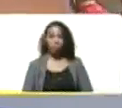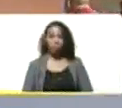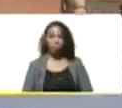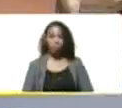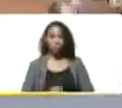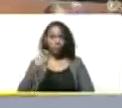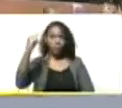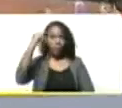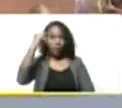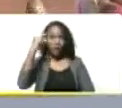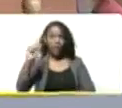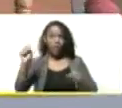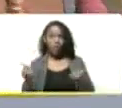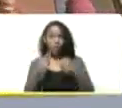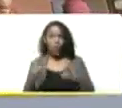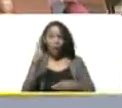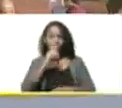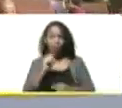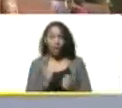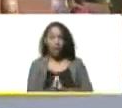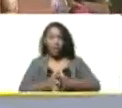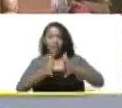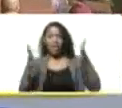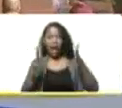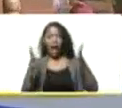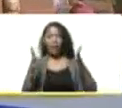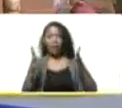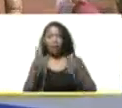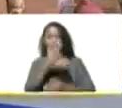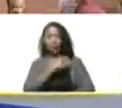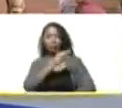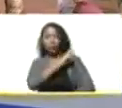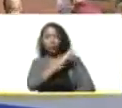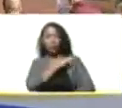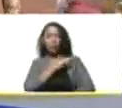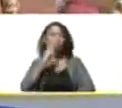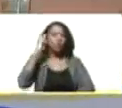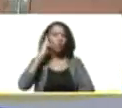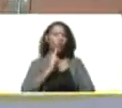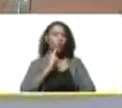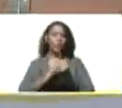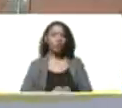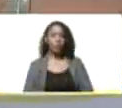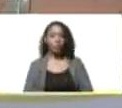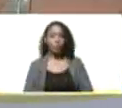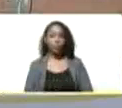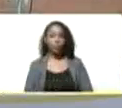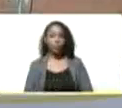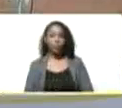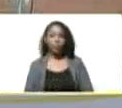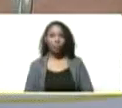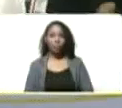día del cumpleaños del gran mariscal de Ayacucho, Antonio José de Sucre,